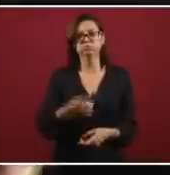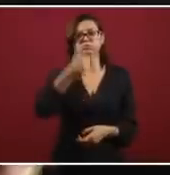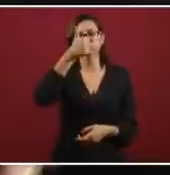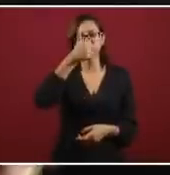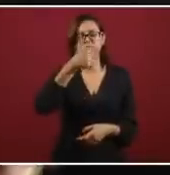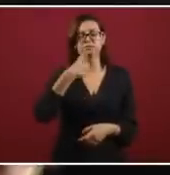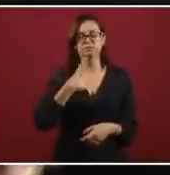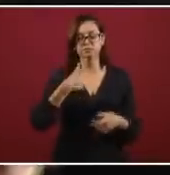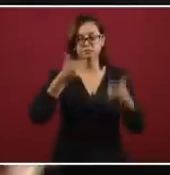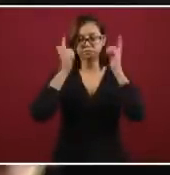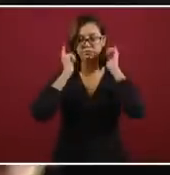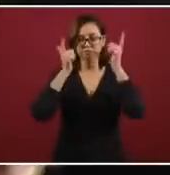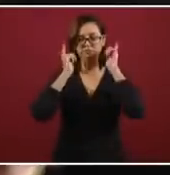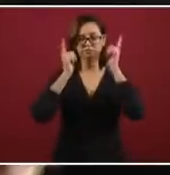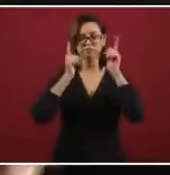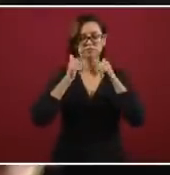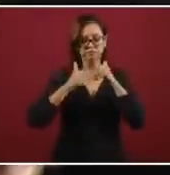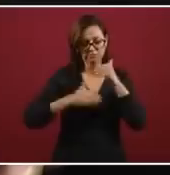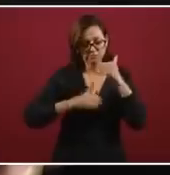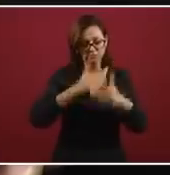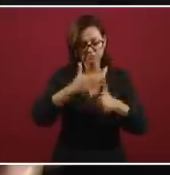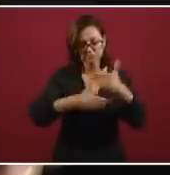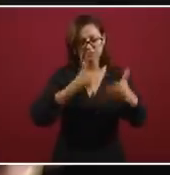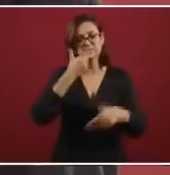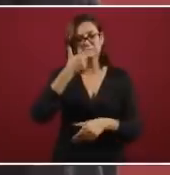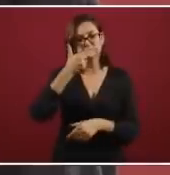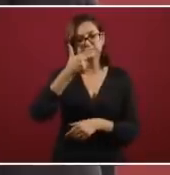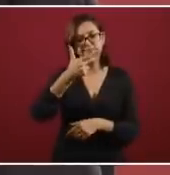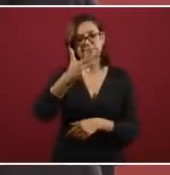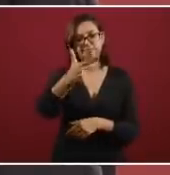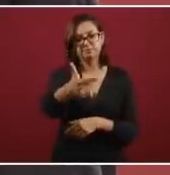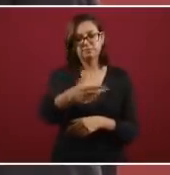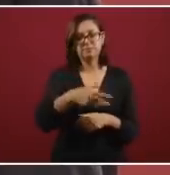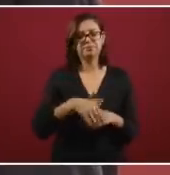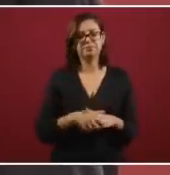Y yo espero que esto siga mejorando,